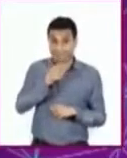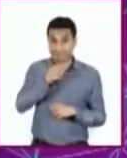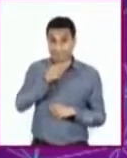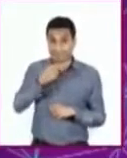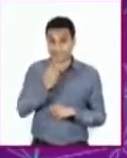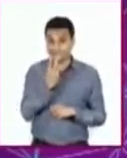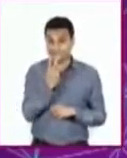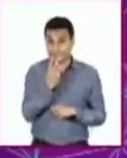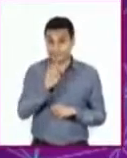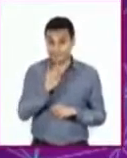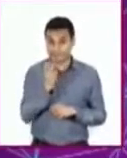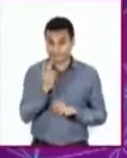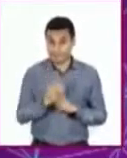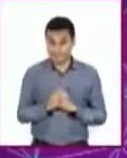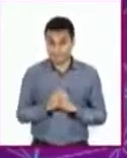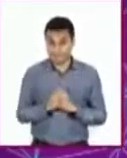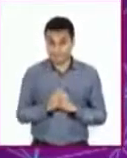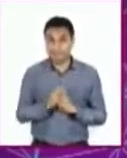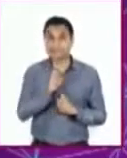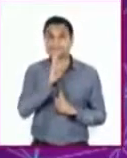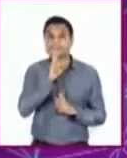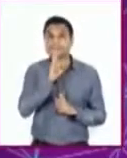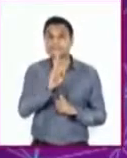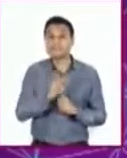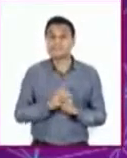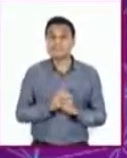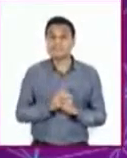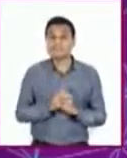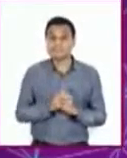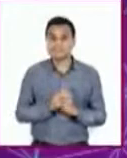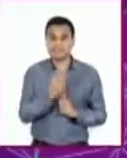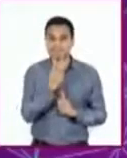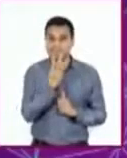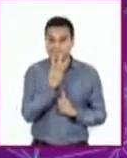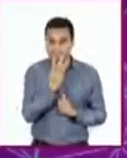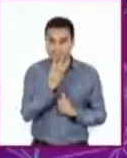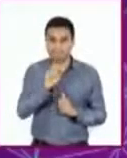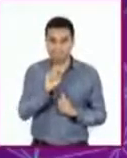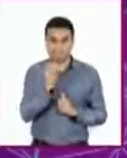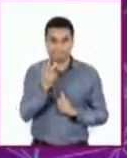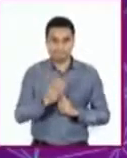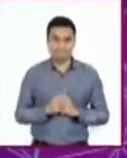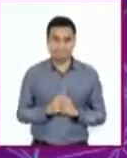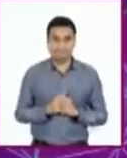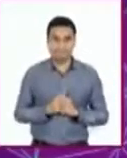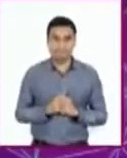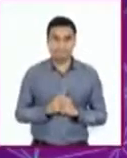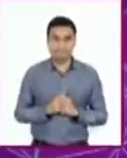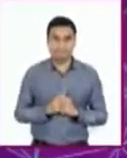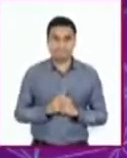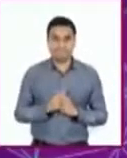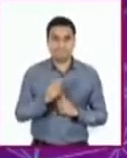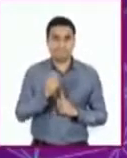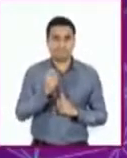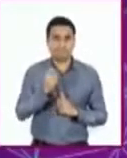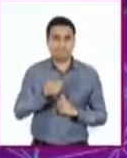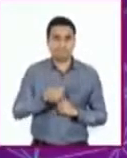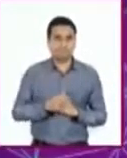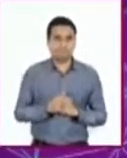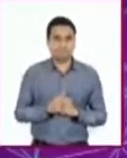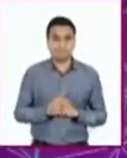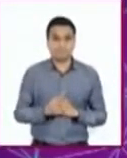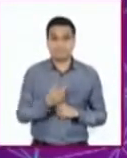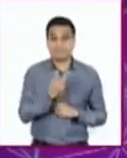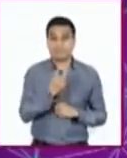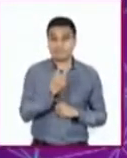2 enteros, 2 décimos, que es igual a 2 enteros, 3 décimos. Es decir,